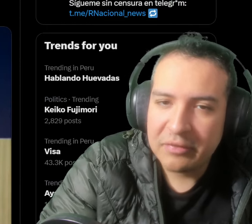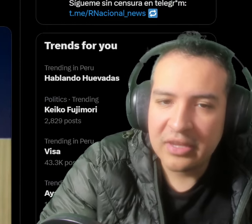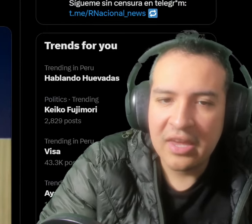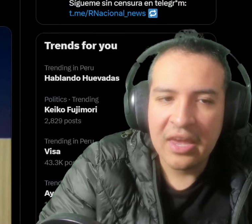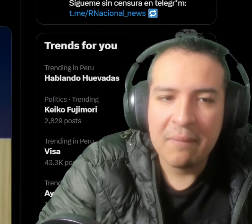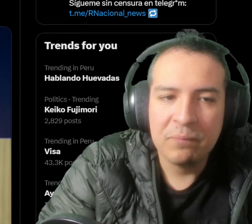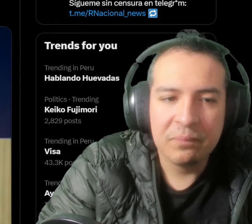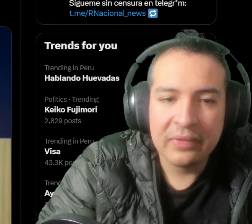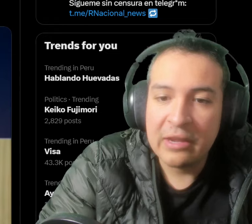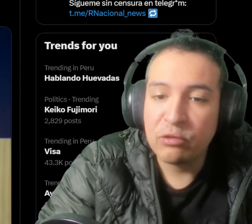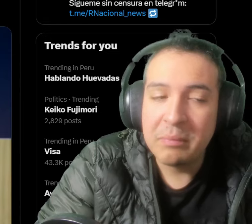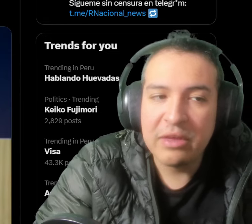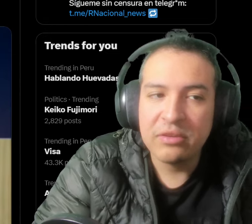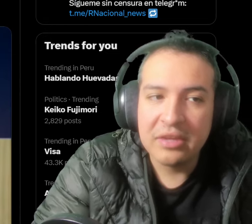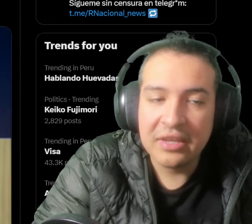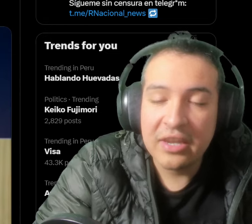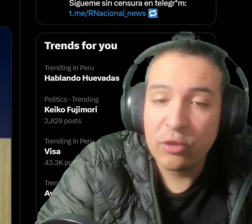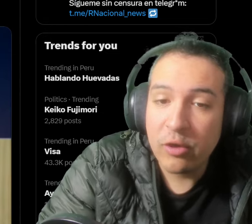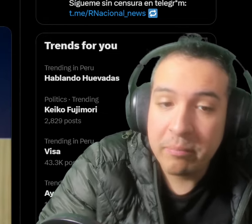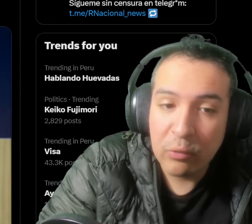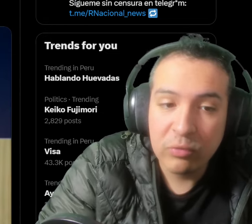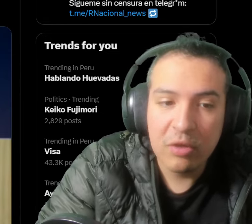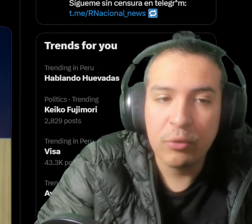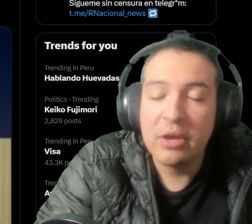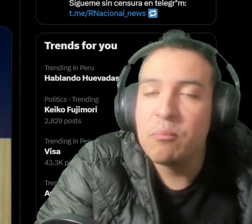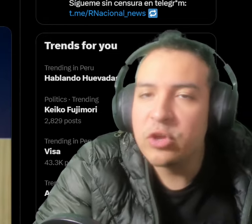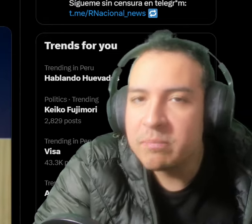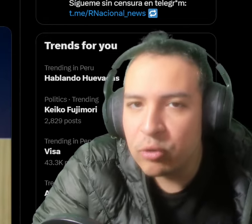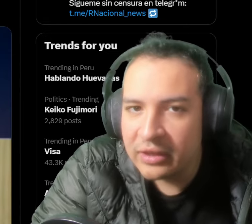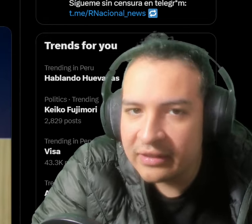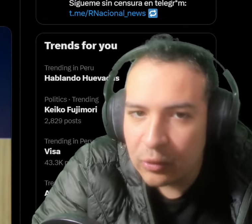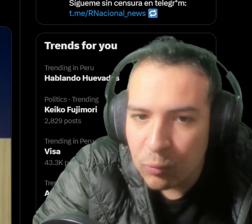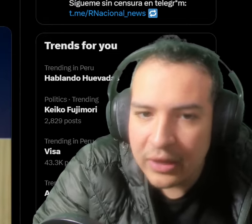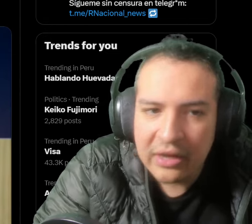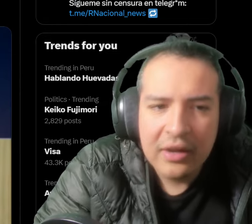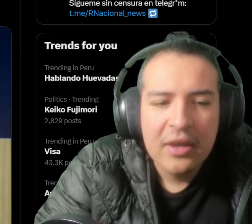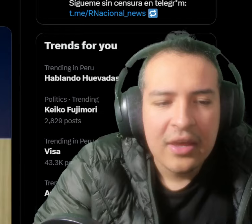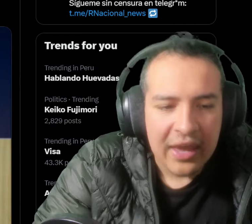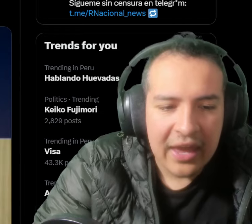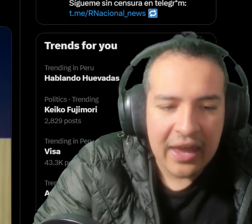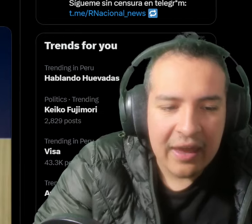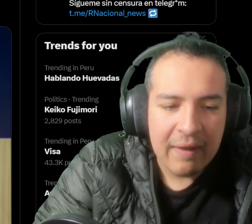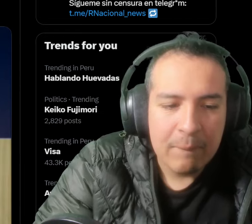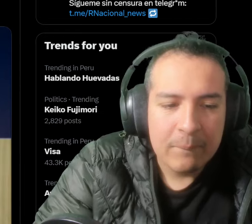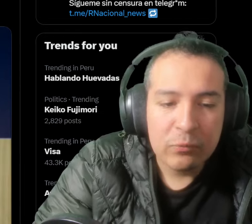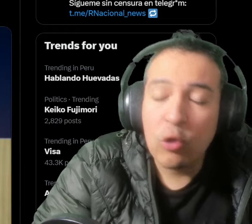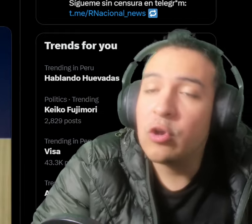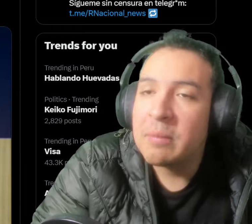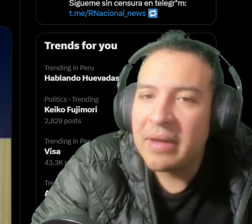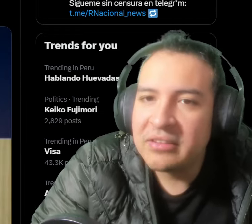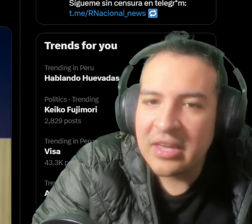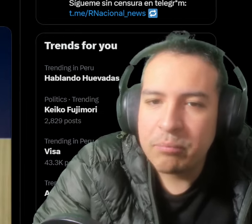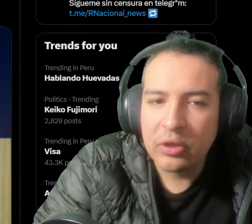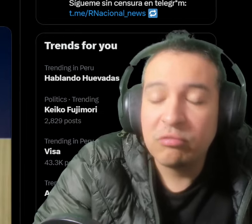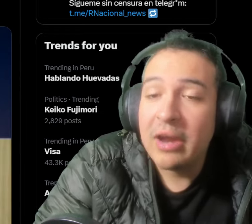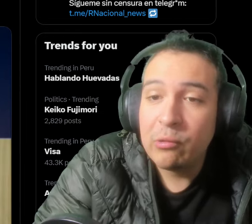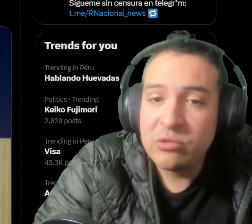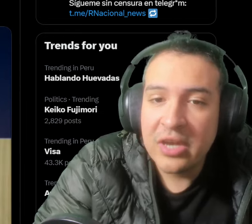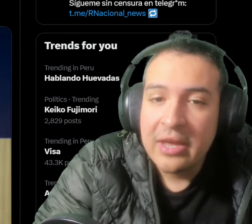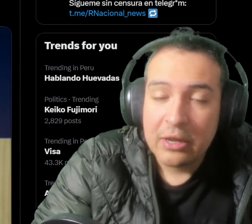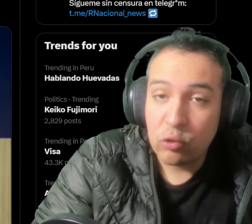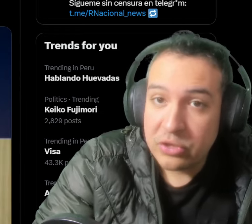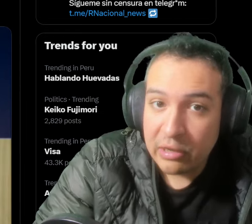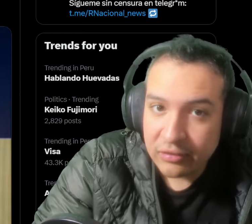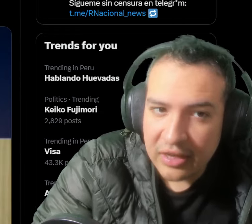no pase en en los medios y siga teniendo repercusión porque es muy importante cubrir eh todo lo que pasa ahí porque es una